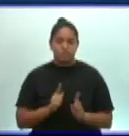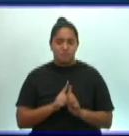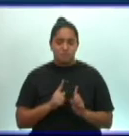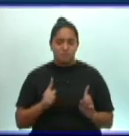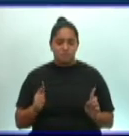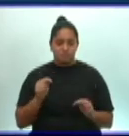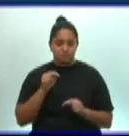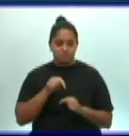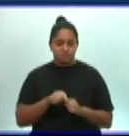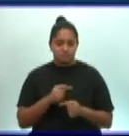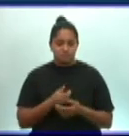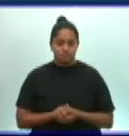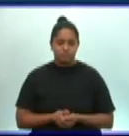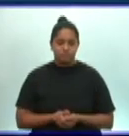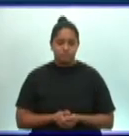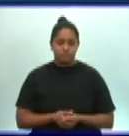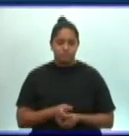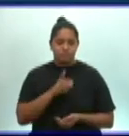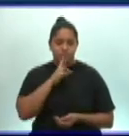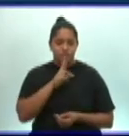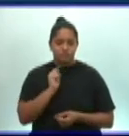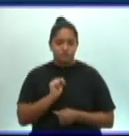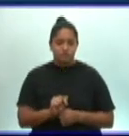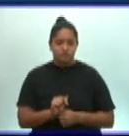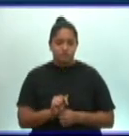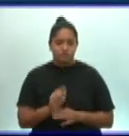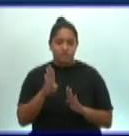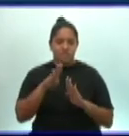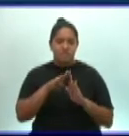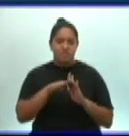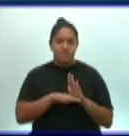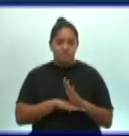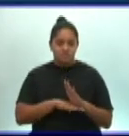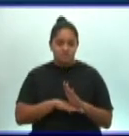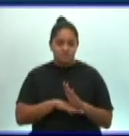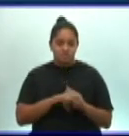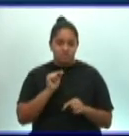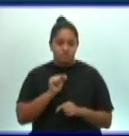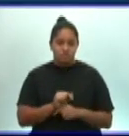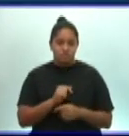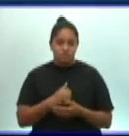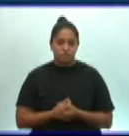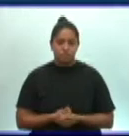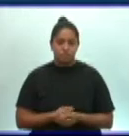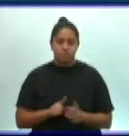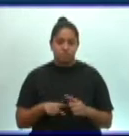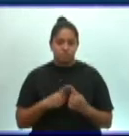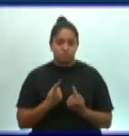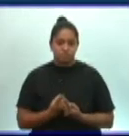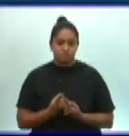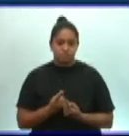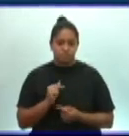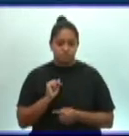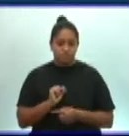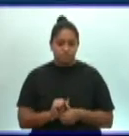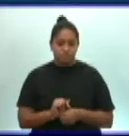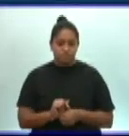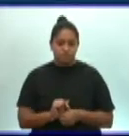conductor. Bueno, la respuesta, por tanto, es que este vector de inducción magnética tiene que disminuir, porque el vector de inducción